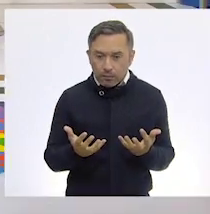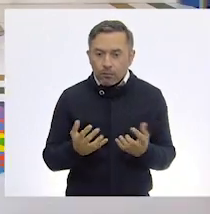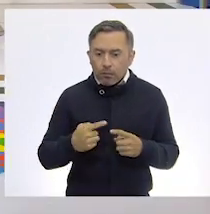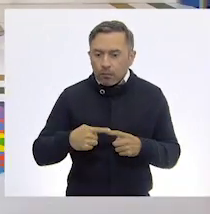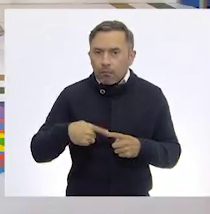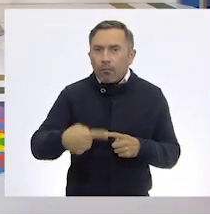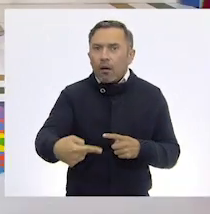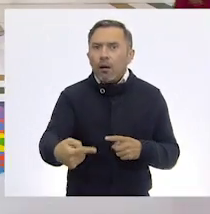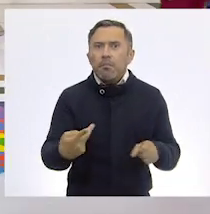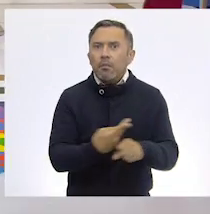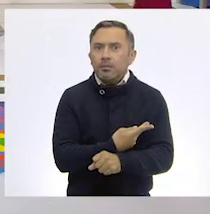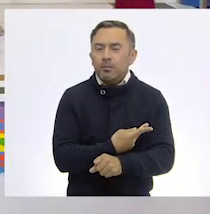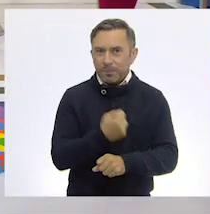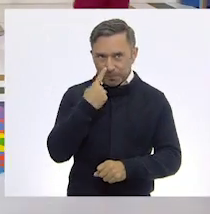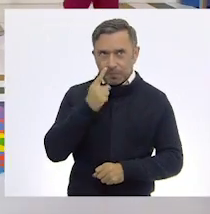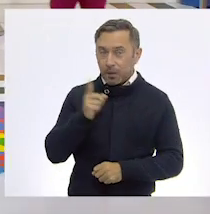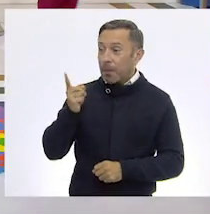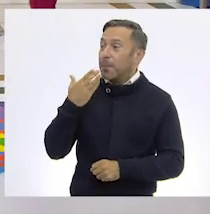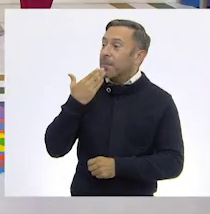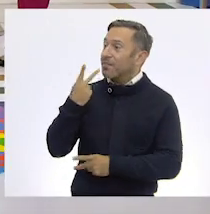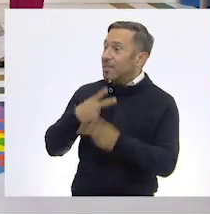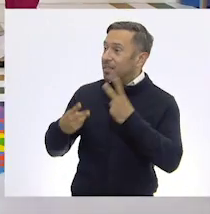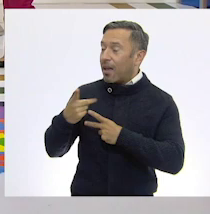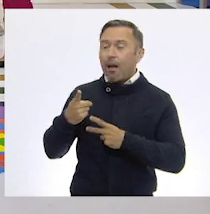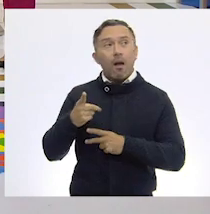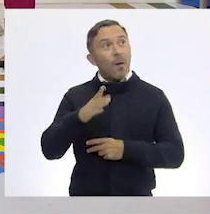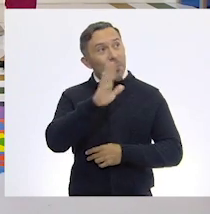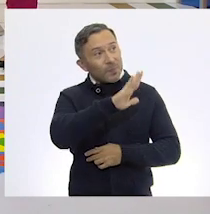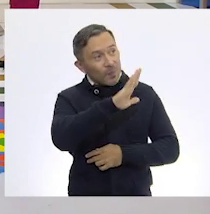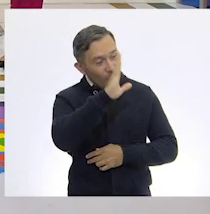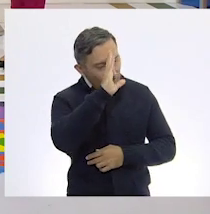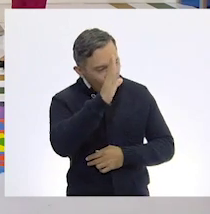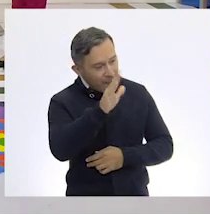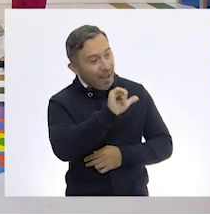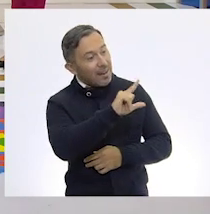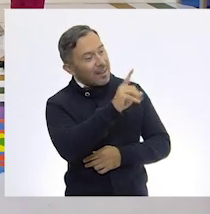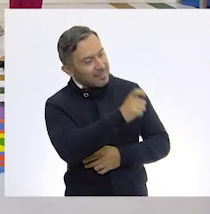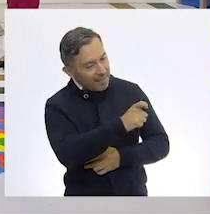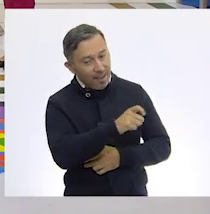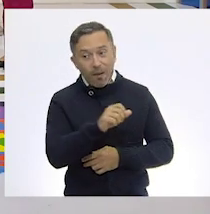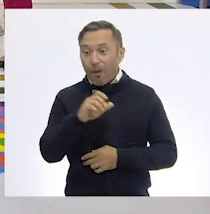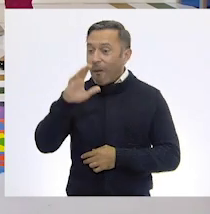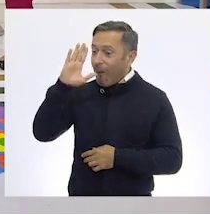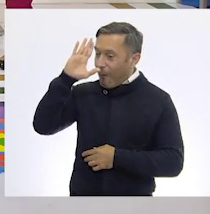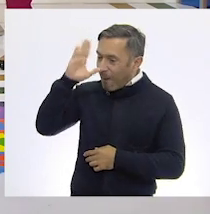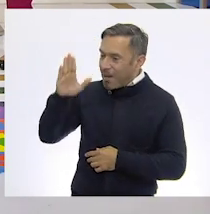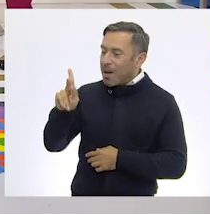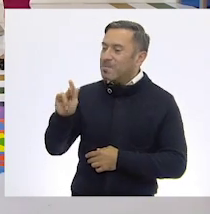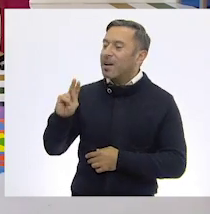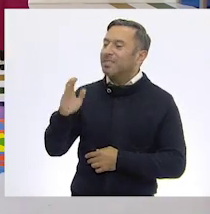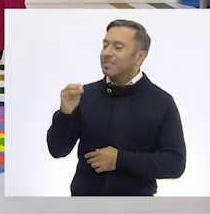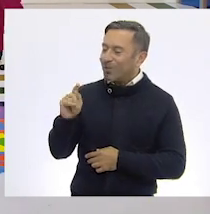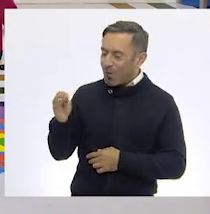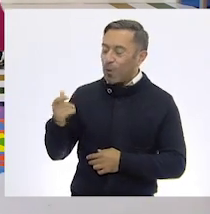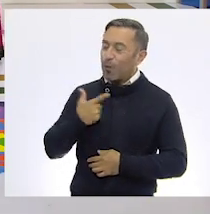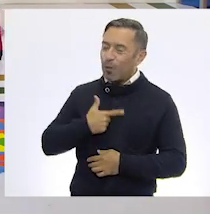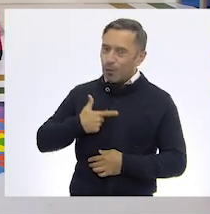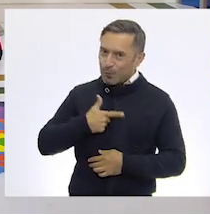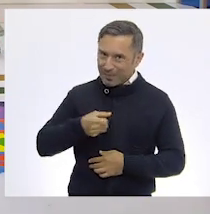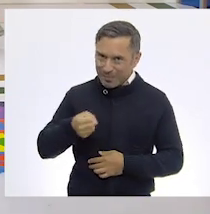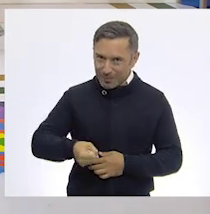bienvenida. Adelante, maestra. Hola, Alexia. Hola, Panchito. Un gusto saludarlos. Permítanme, por